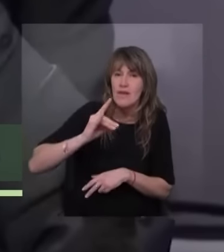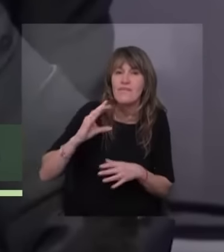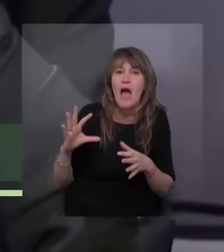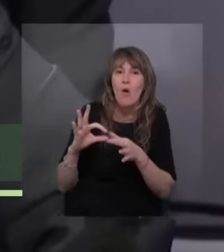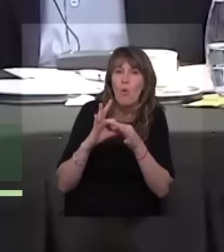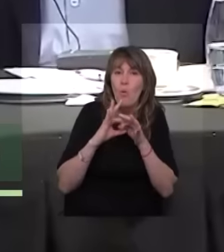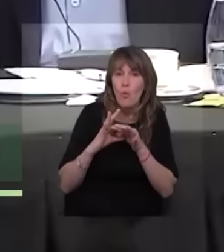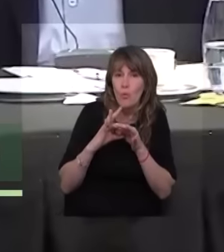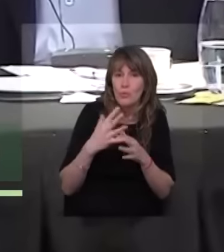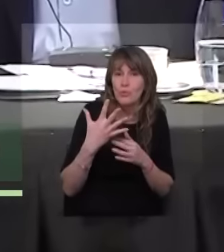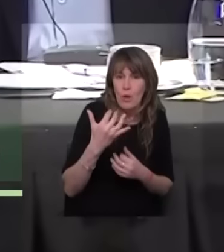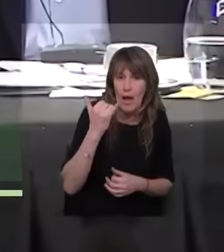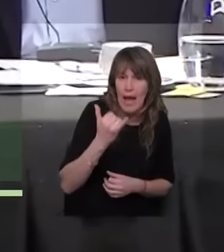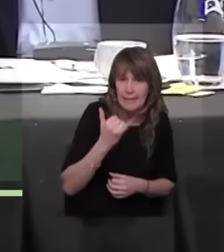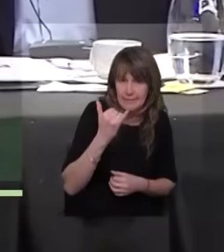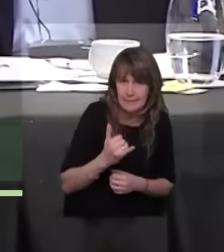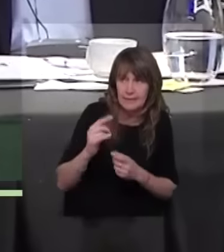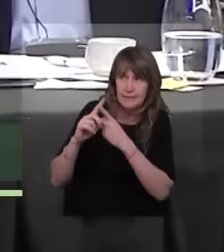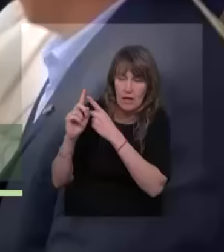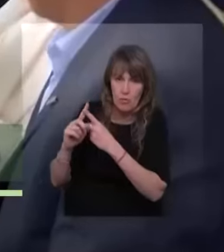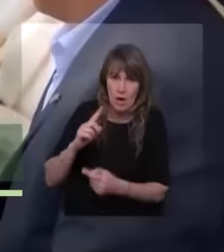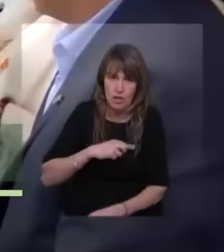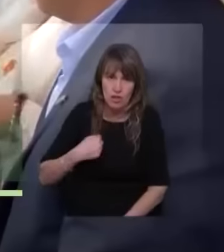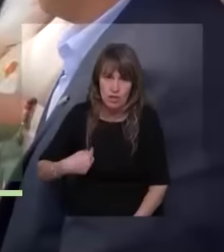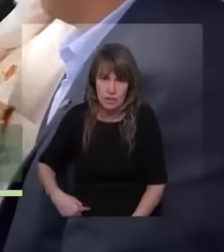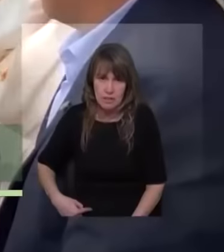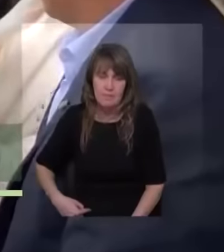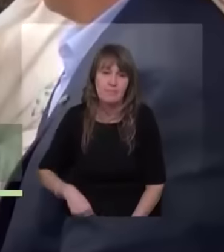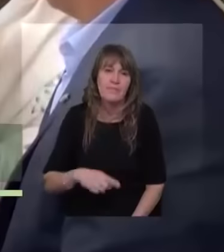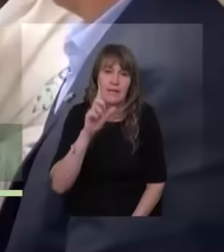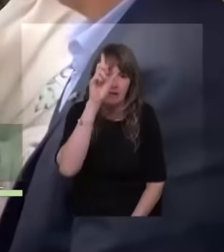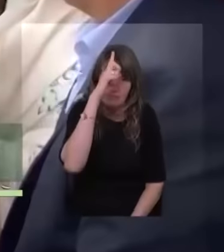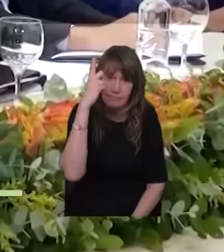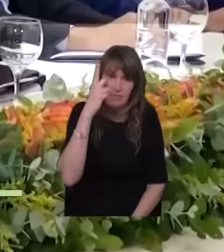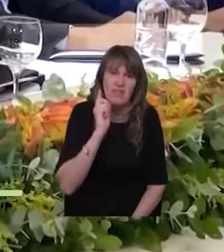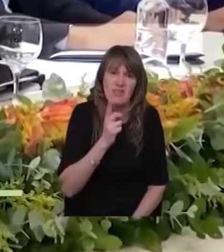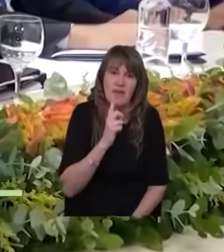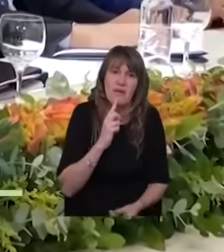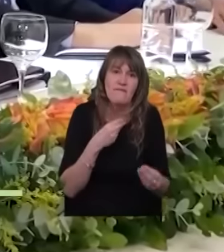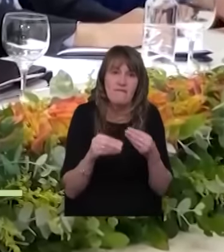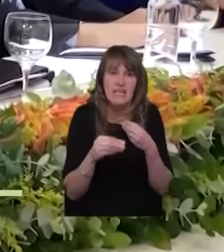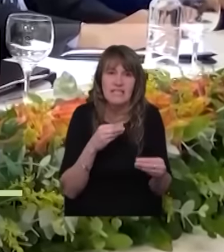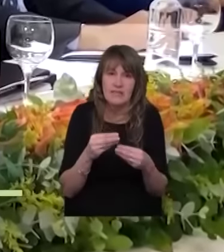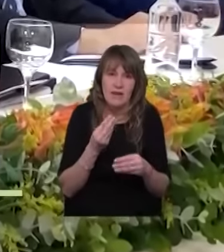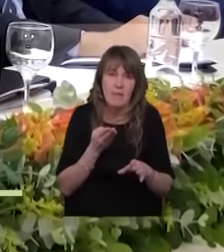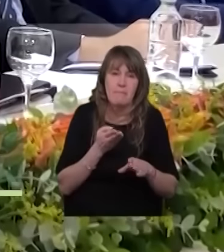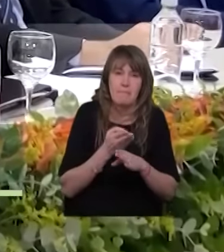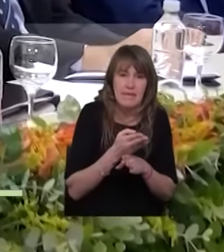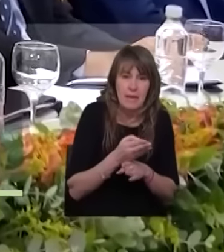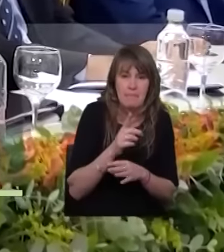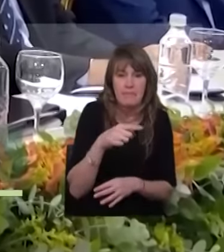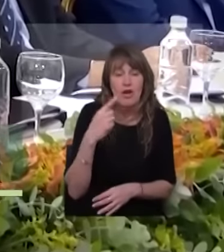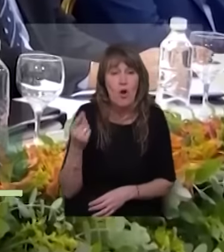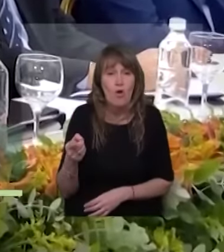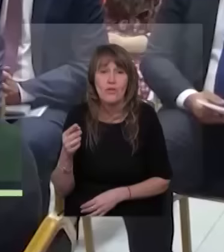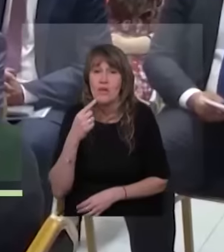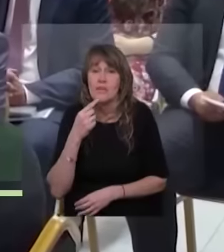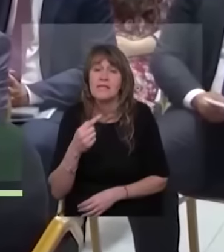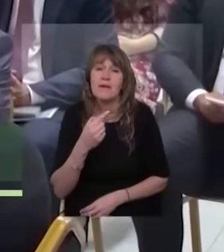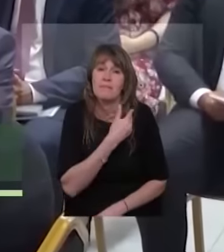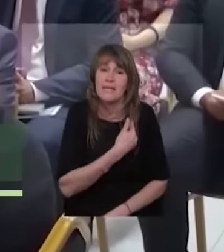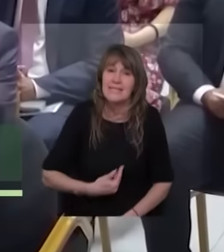al bloque mientras la calle Pou insiste con la flexibilización del mercosur el canciller Omar paganini insistió en que con la presidencia